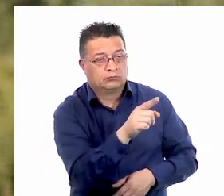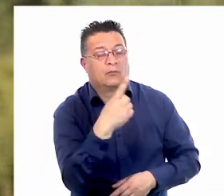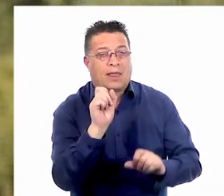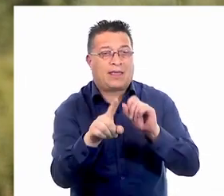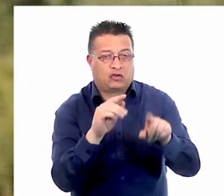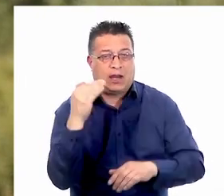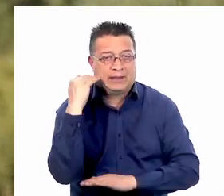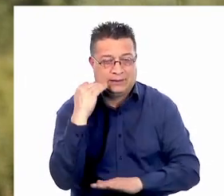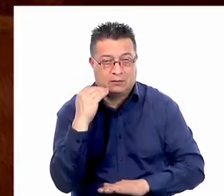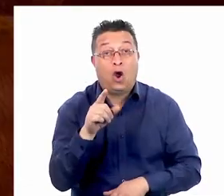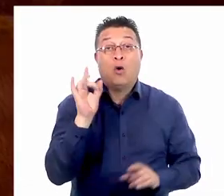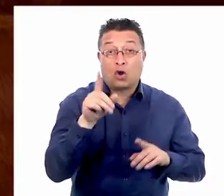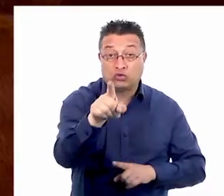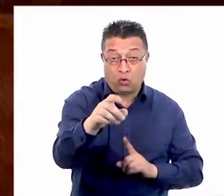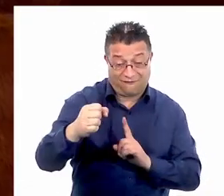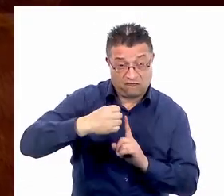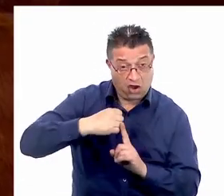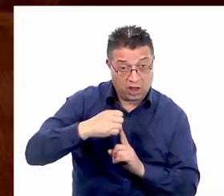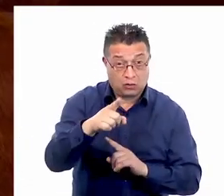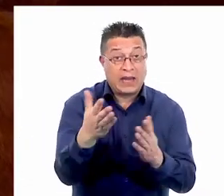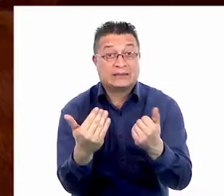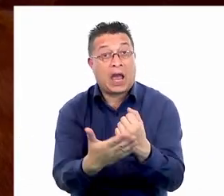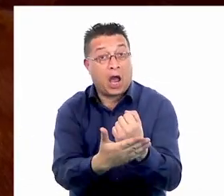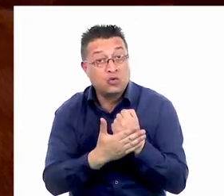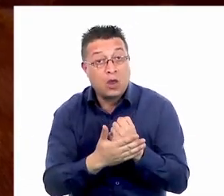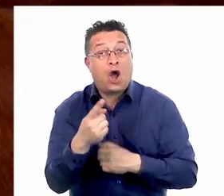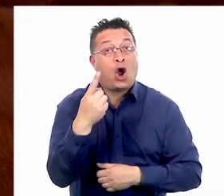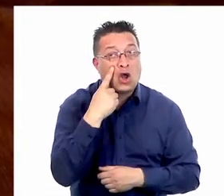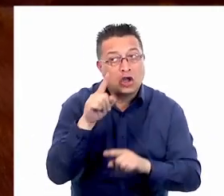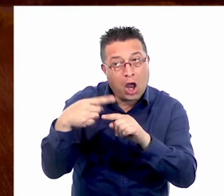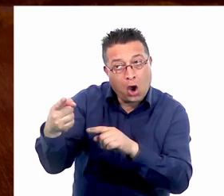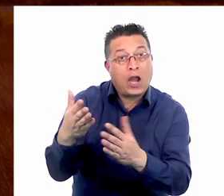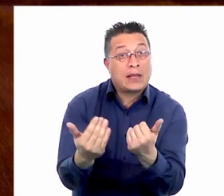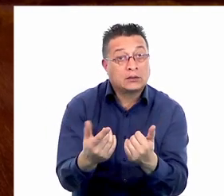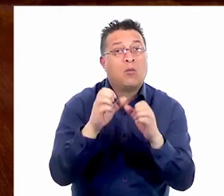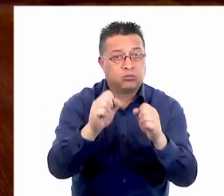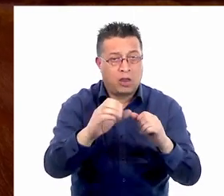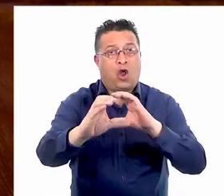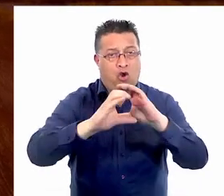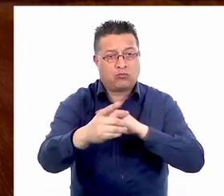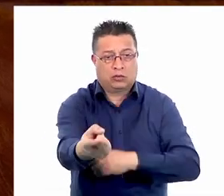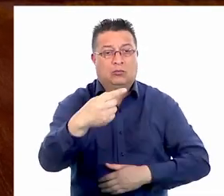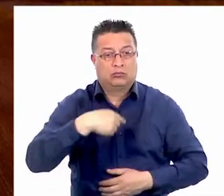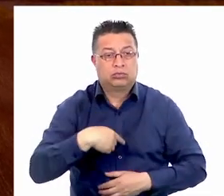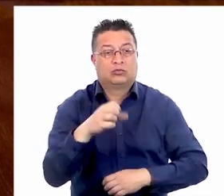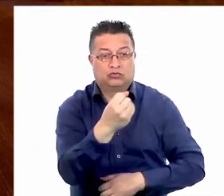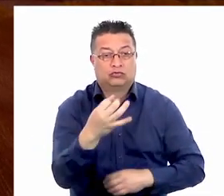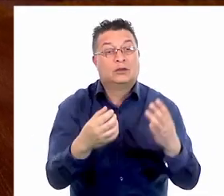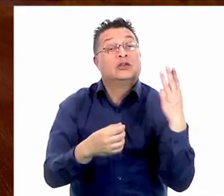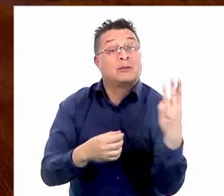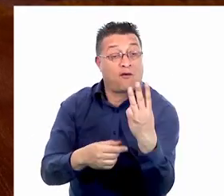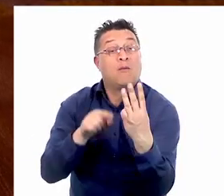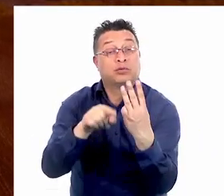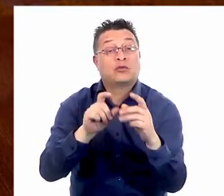la defensoría de la niñez. Si vives una situación de violencia y necesitas ayuda o conoces a alguien que la necesite, puedes comunicarte con nosotros